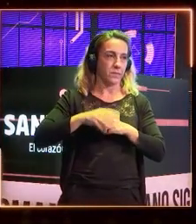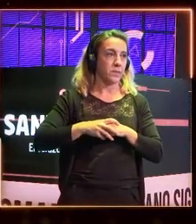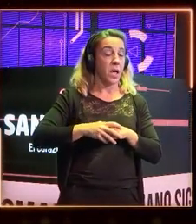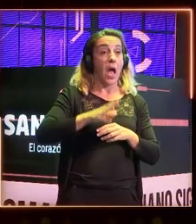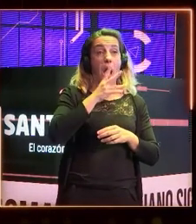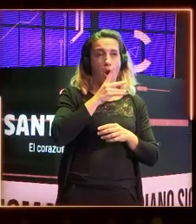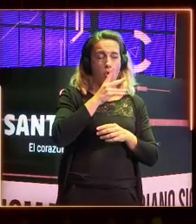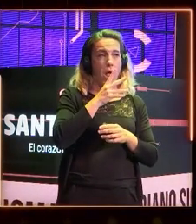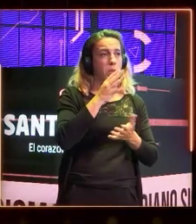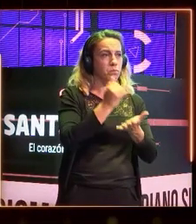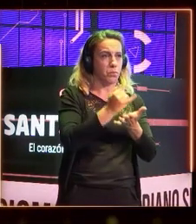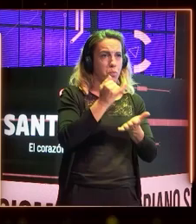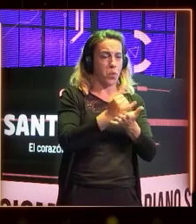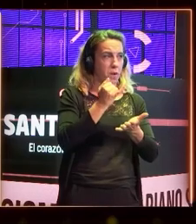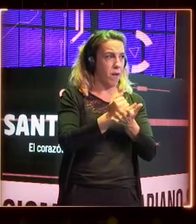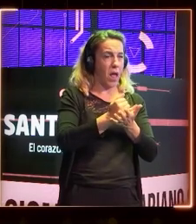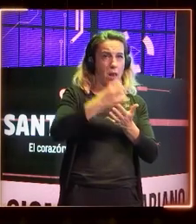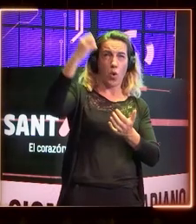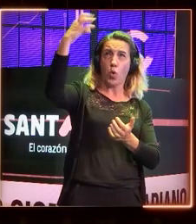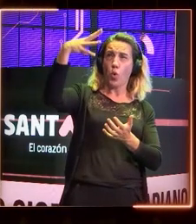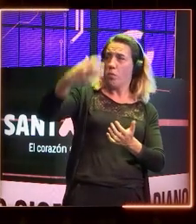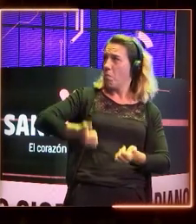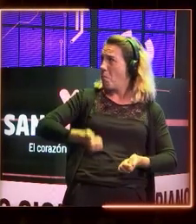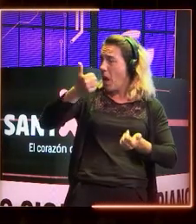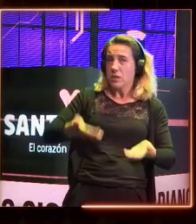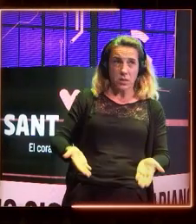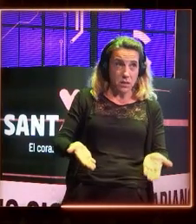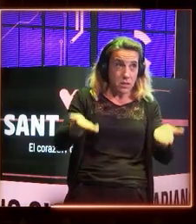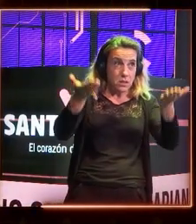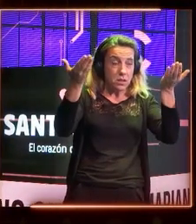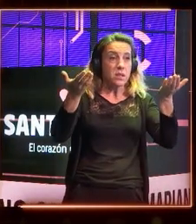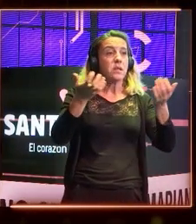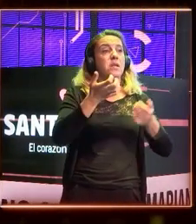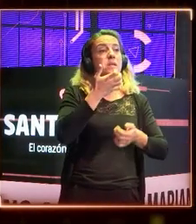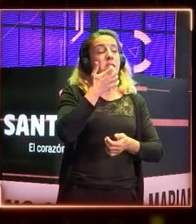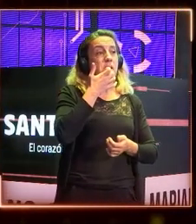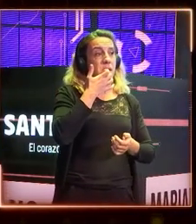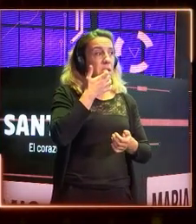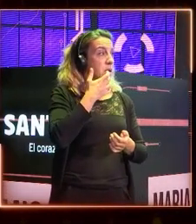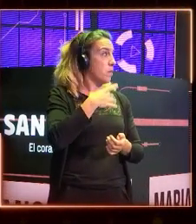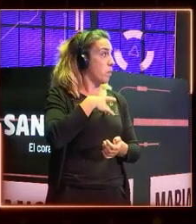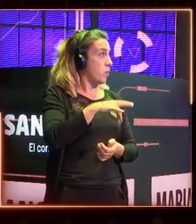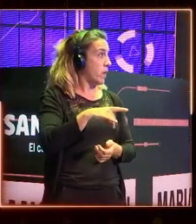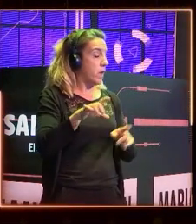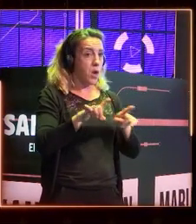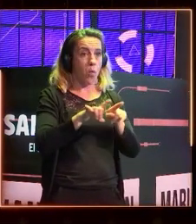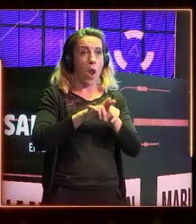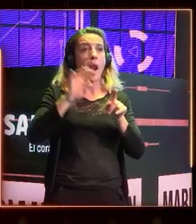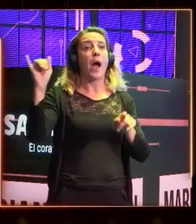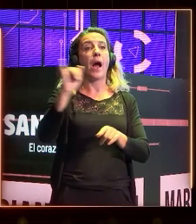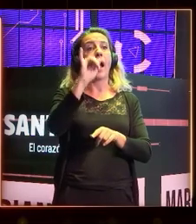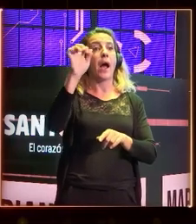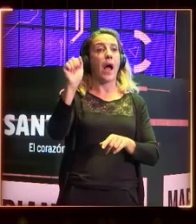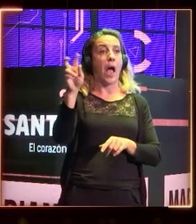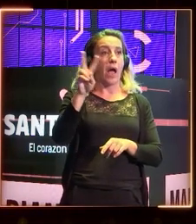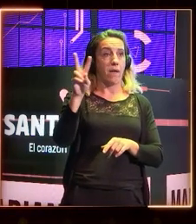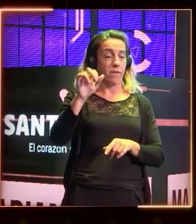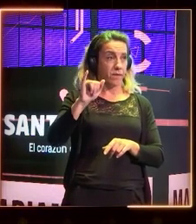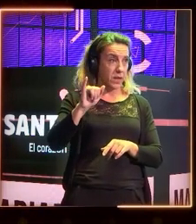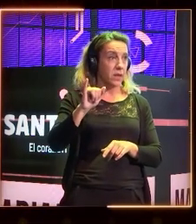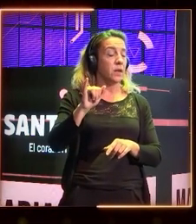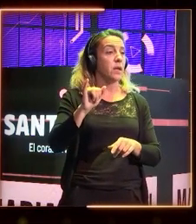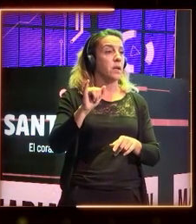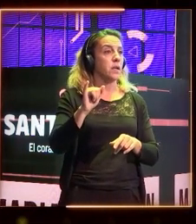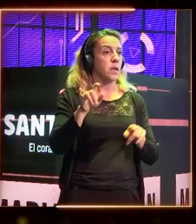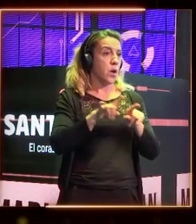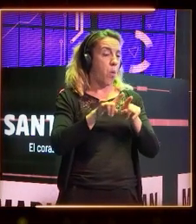hagamos juntos si puedo tener un poco más de luz de sala por favor Y si alguien me acompaña voy vamos a hacer voy a hacer como Javi vamos a hacer estra especie de pulseada Necesito a